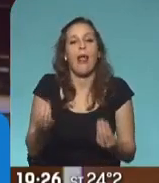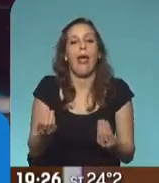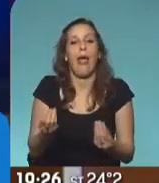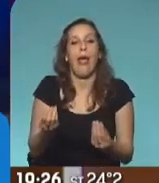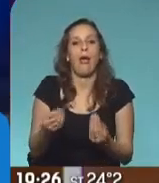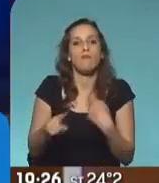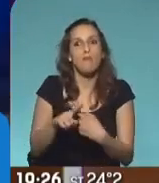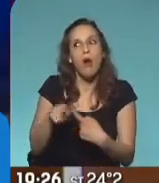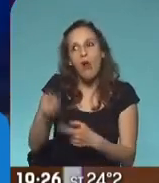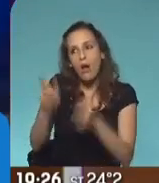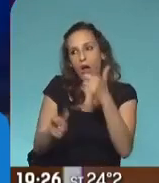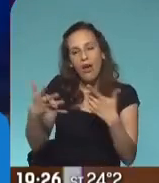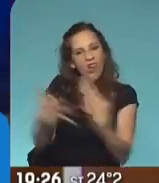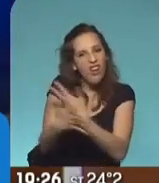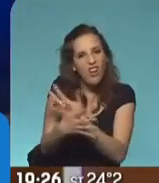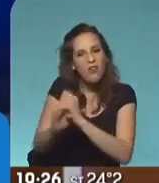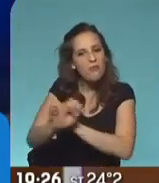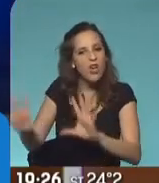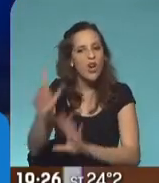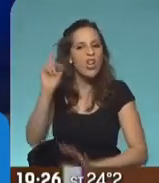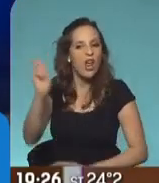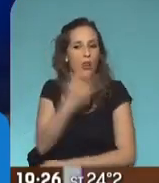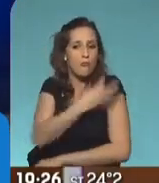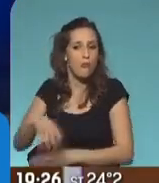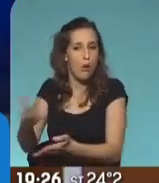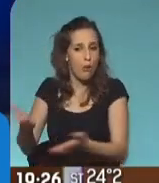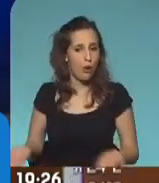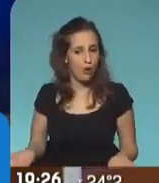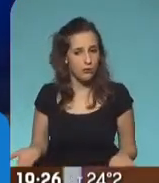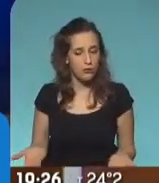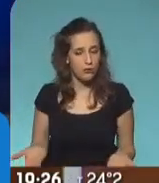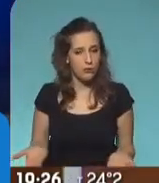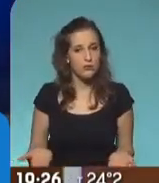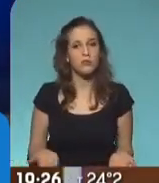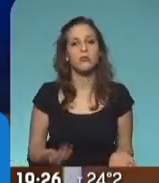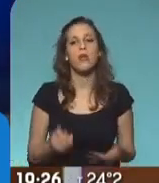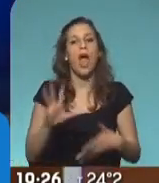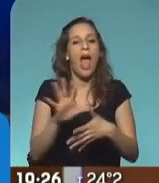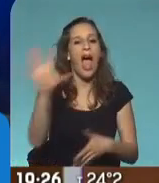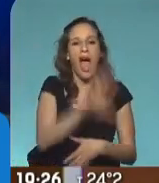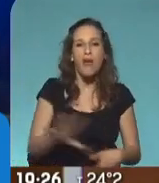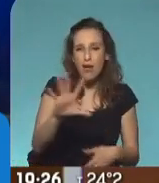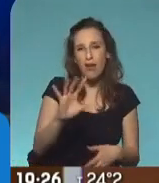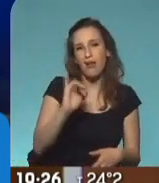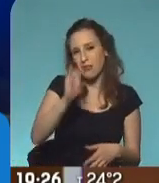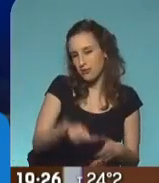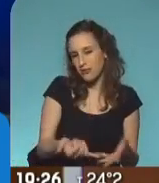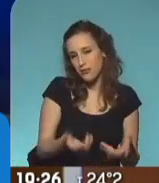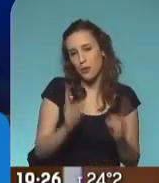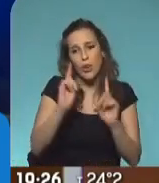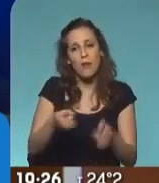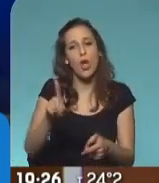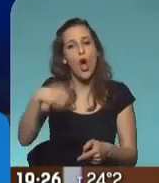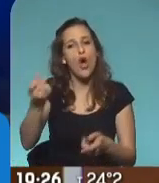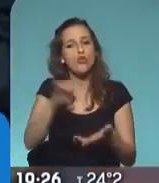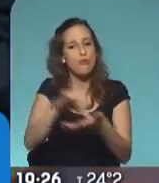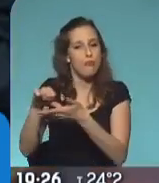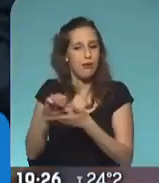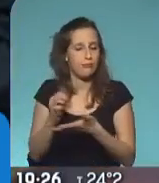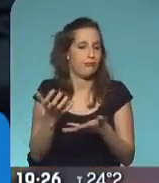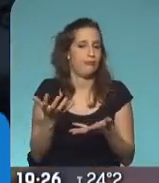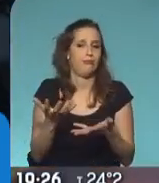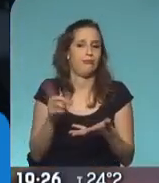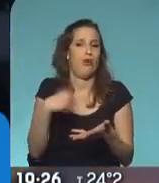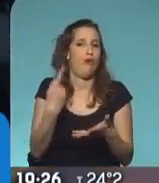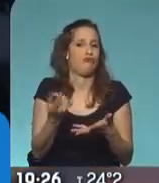sido lo que ha ocurrido en general en el mundo, no solo en el mundo más pobre como es en la América Latina, sino también en el mundo más rico. Pablo, ¿cuál puede ser el vínculo,